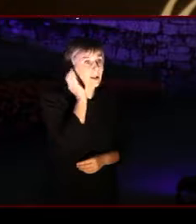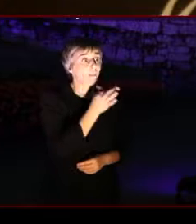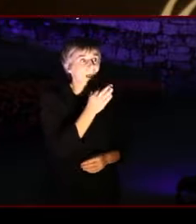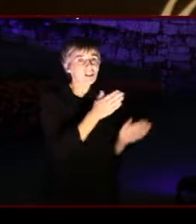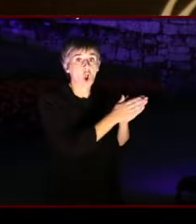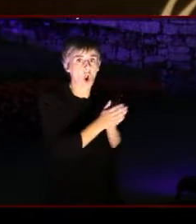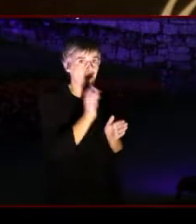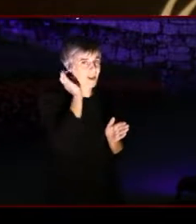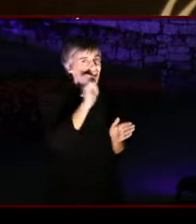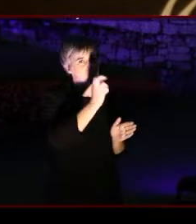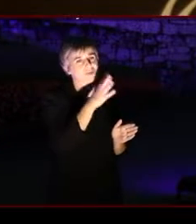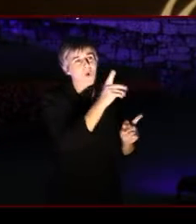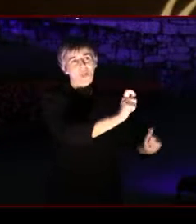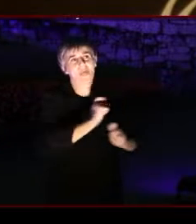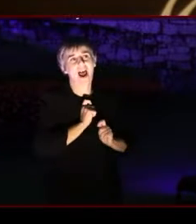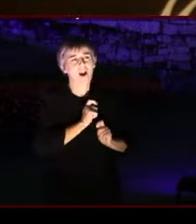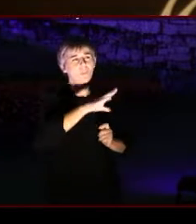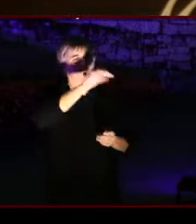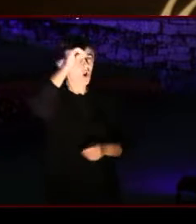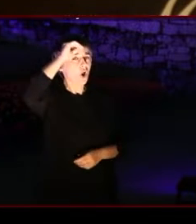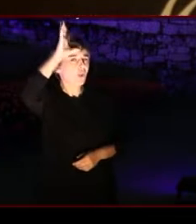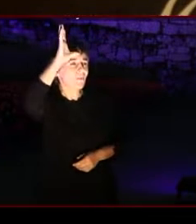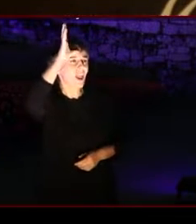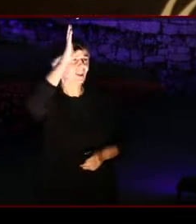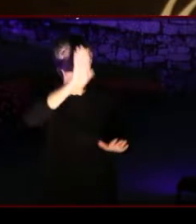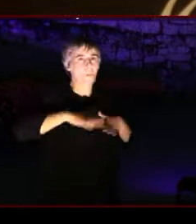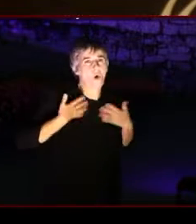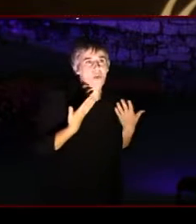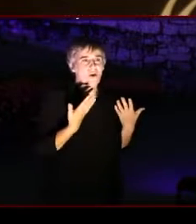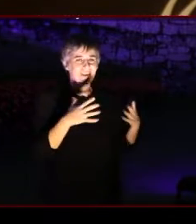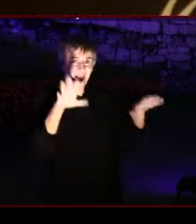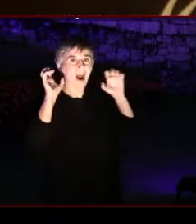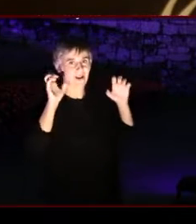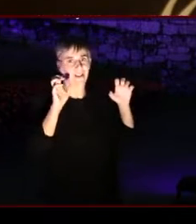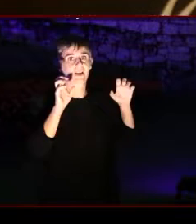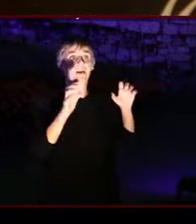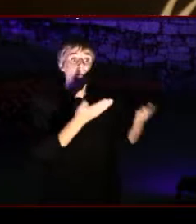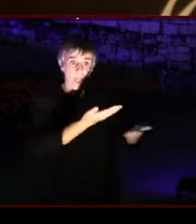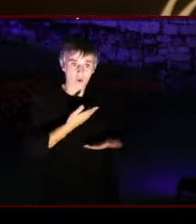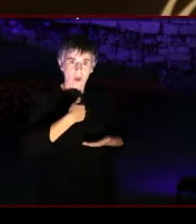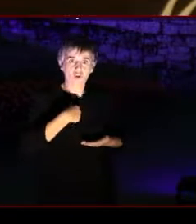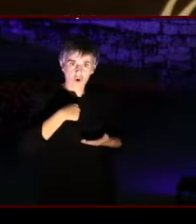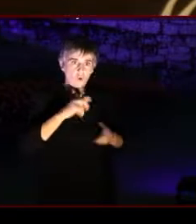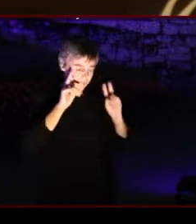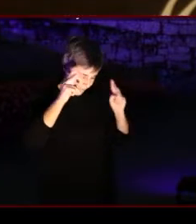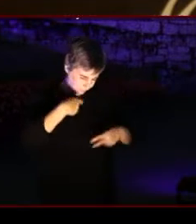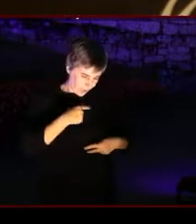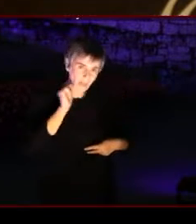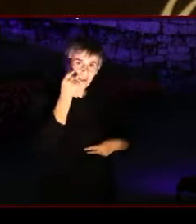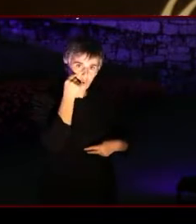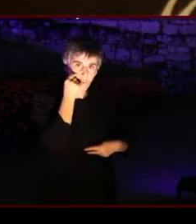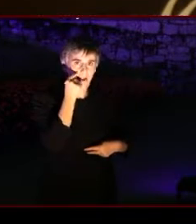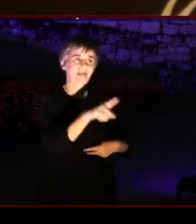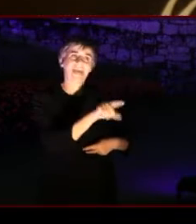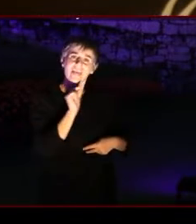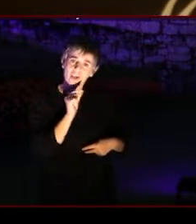de conocimientos y un montón de emociones que os van a ayudar. Me ayudó a descubrirme a mí misma y a decidir que yo quería trabajar mi carrera en solitario, ya que siempre